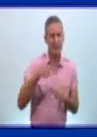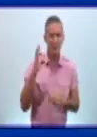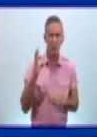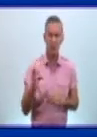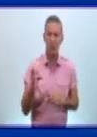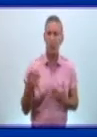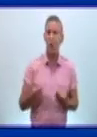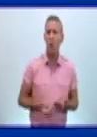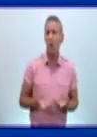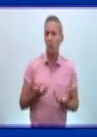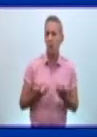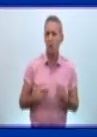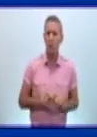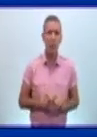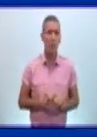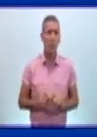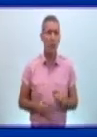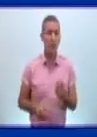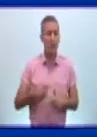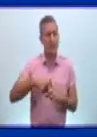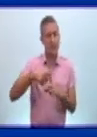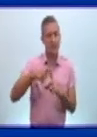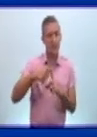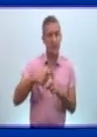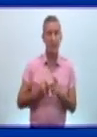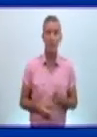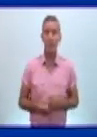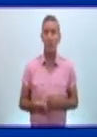la temperatura de ebullición? Recuerden que la